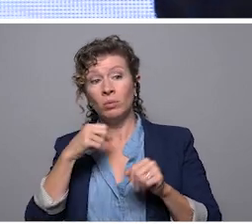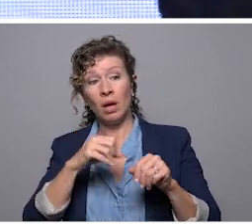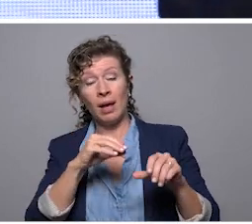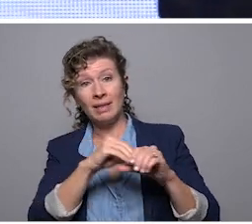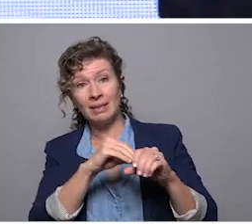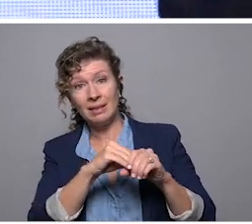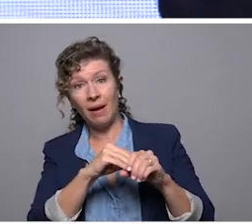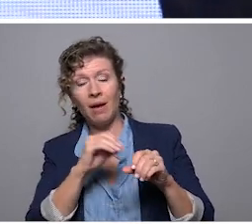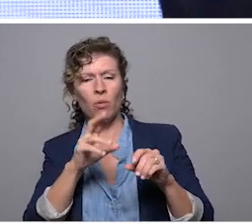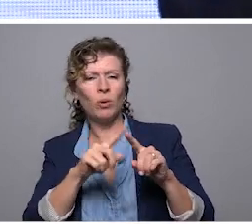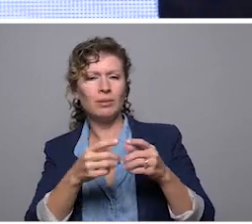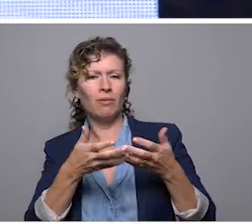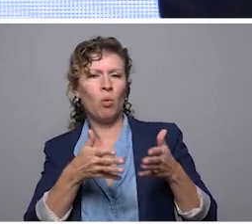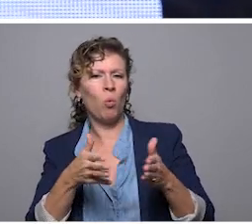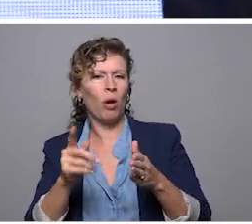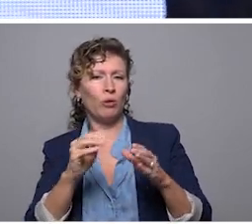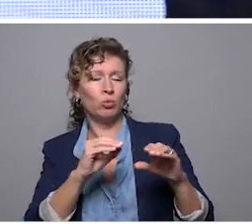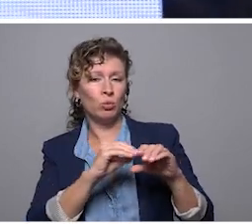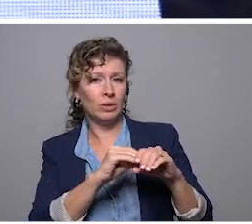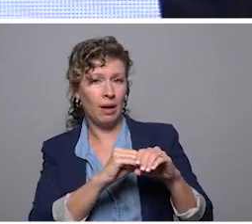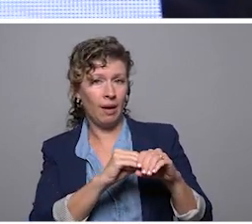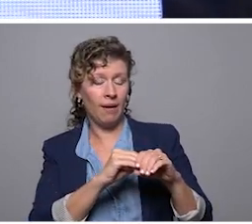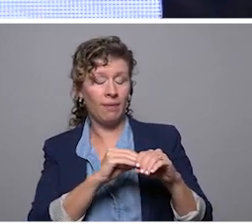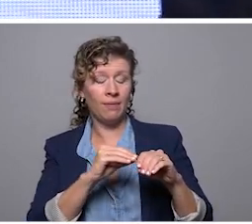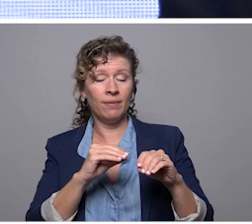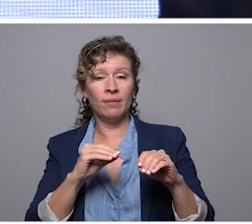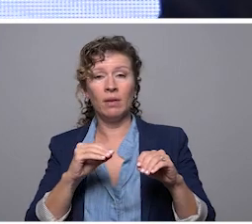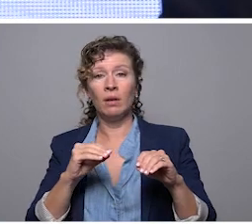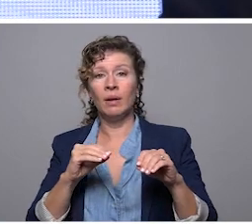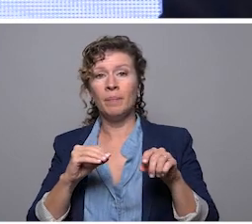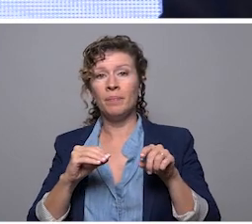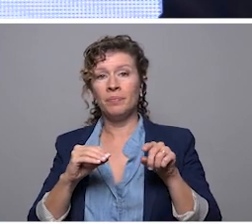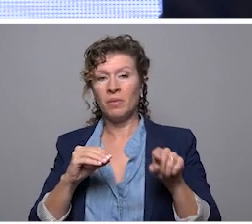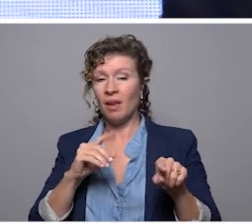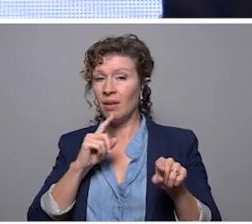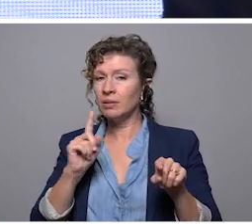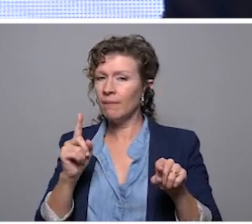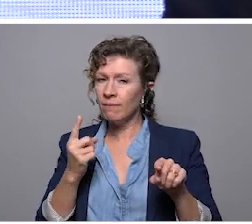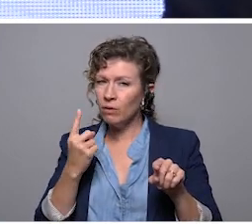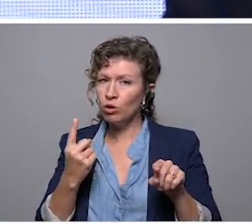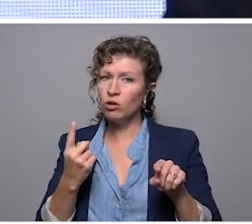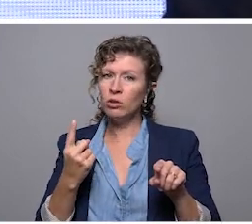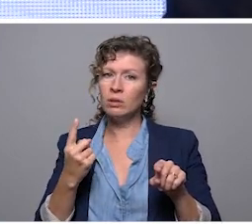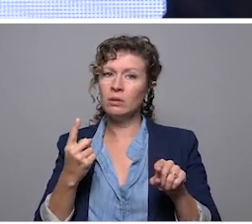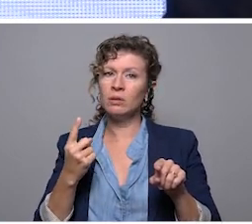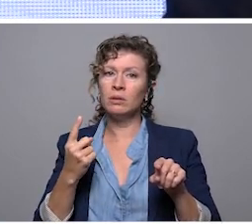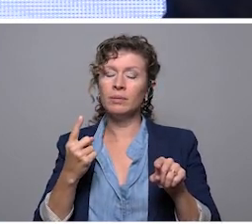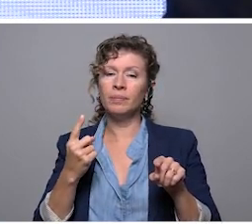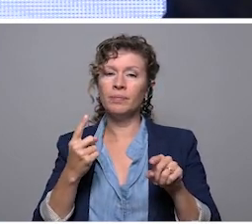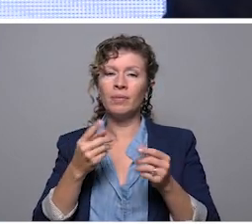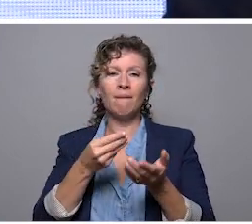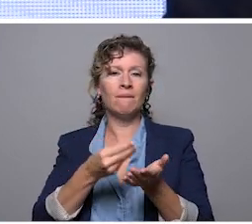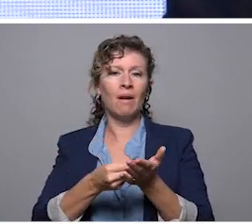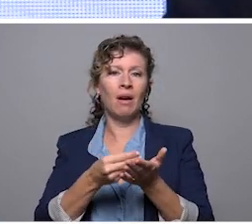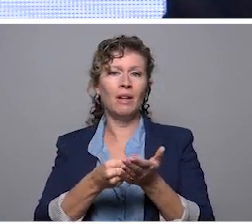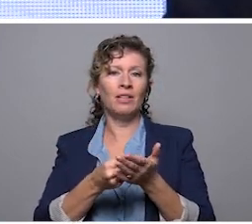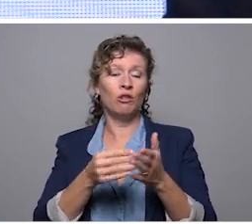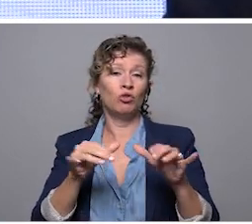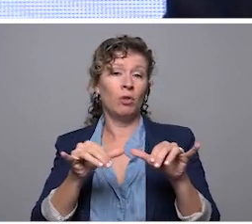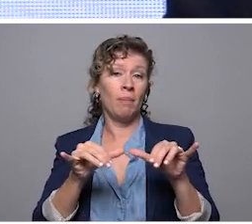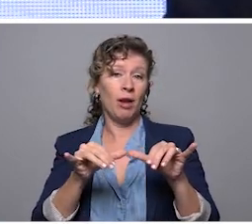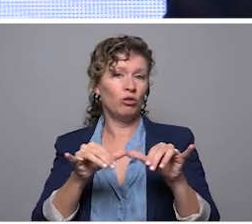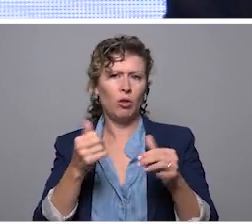más importante la más universal es el ahorro porque hay todo mundo puede tener una cuenta de ahorro niños adultos